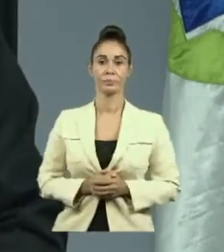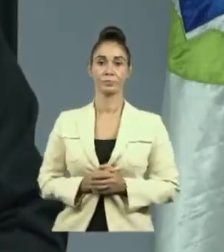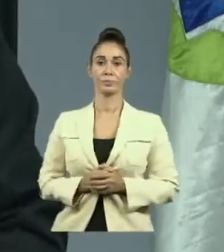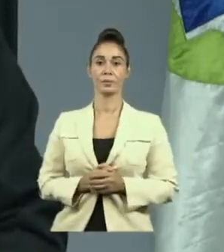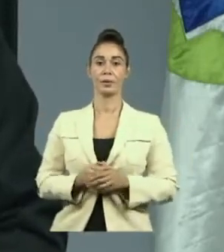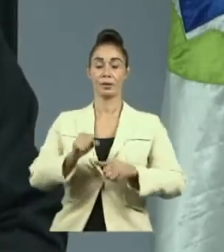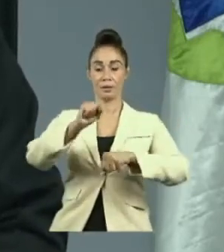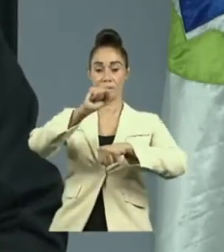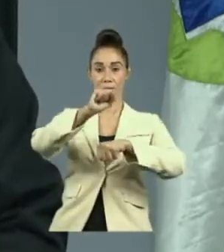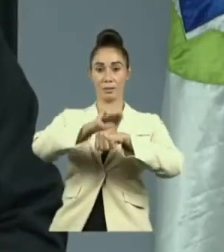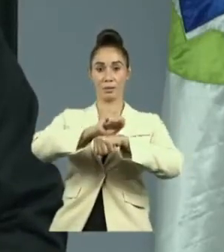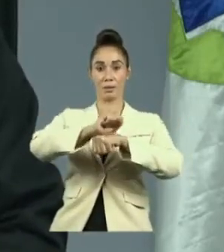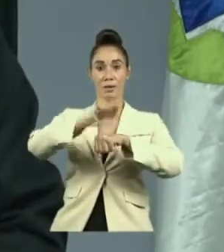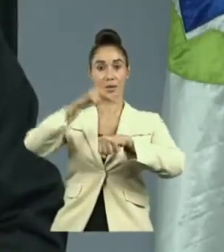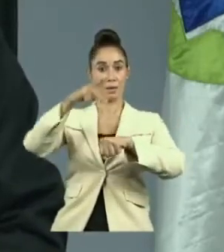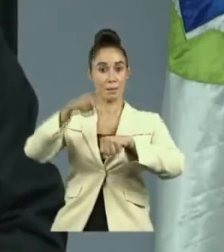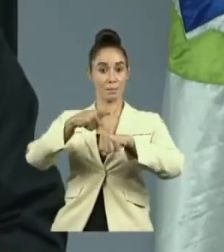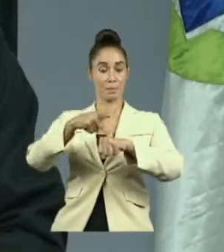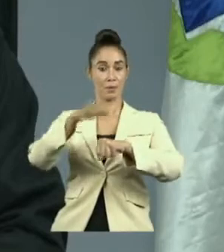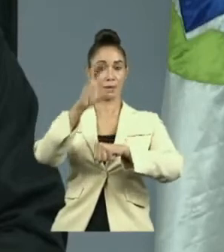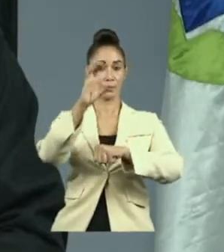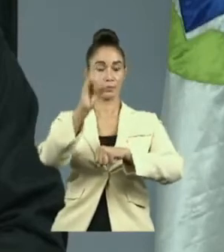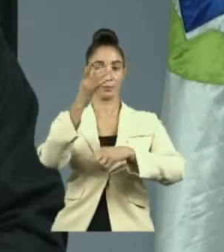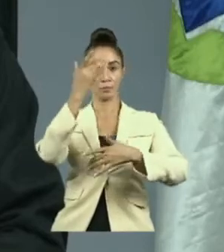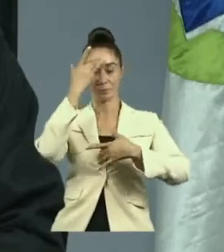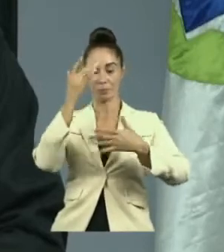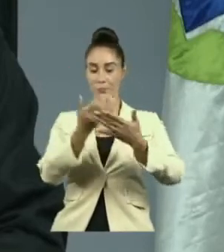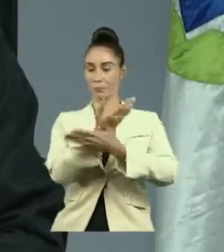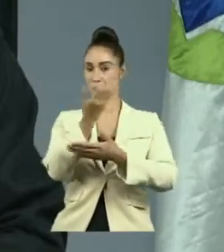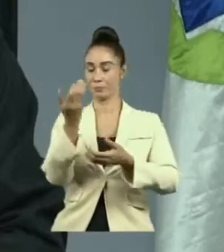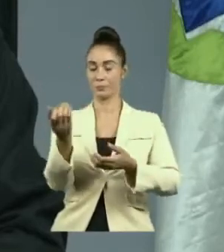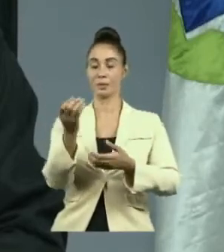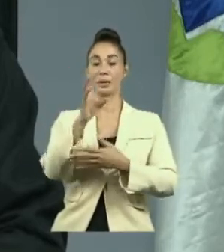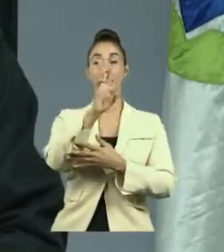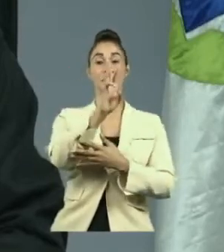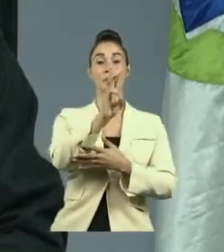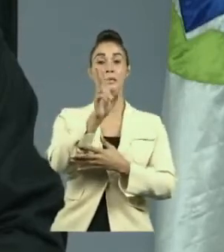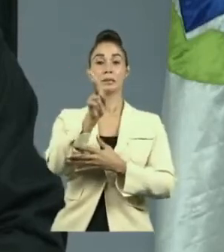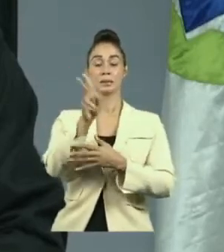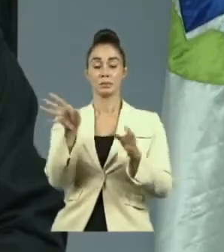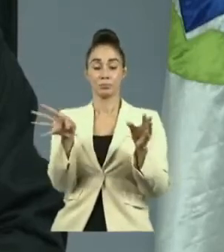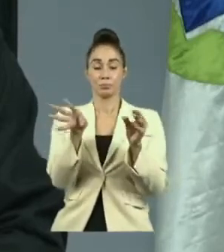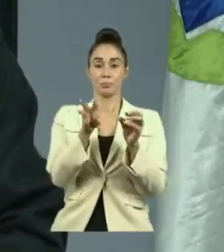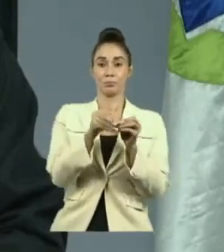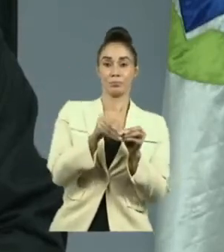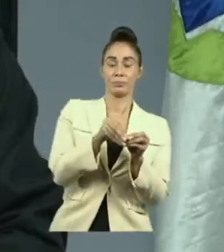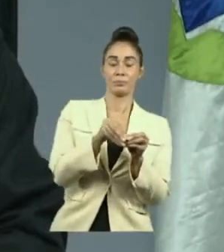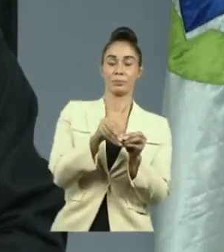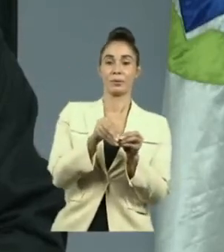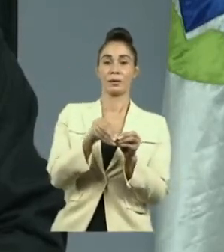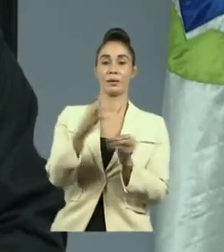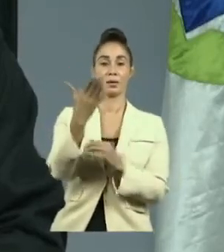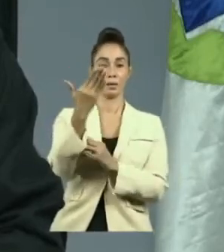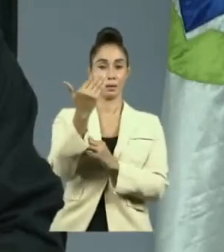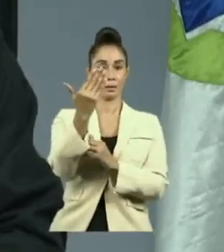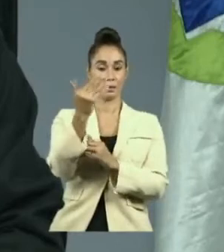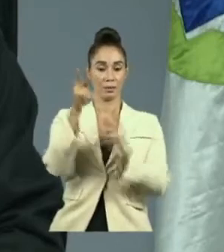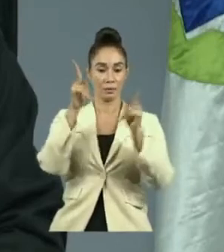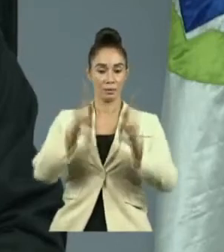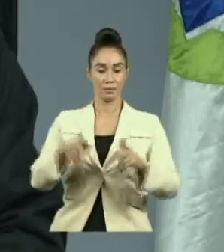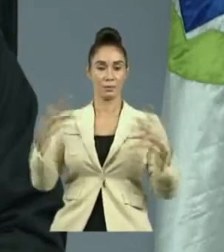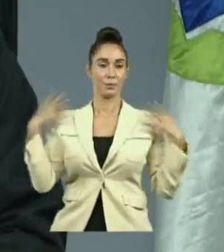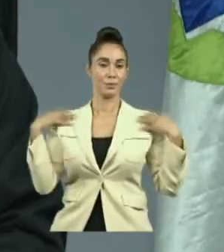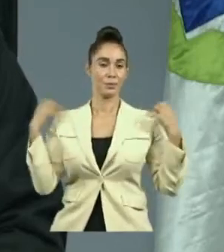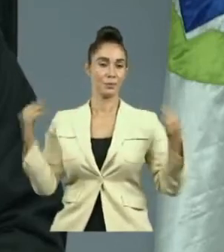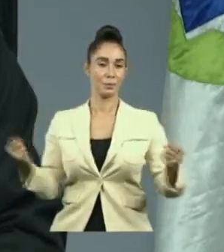san pedro de macoris 0 casos nuevos 62 acumulados 15 recupera